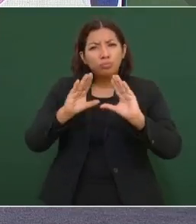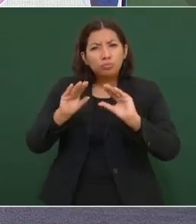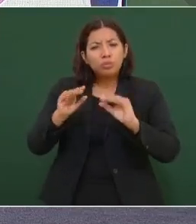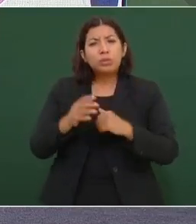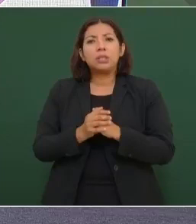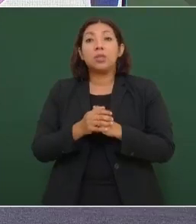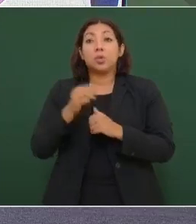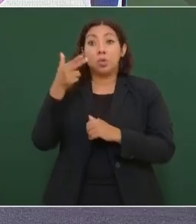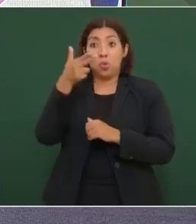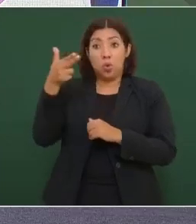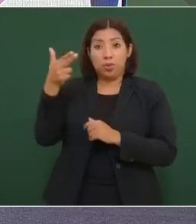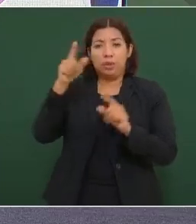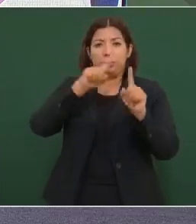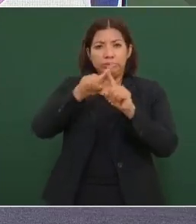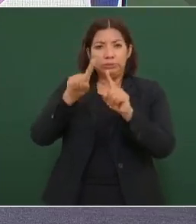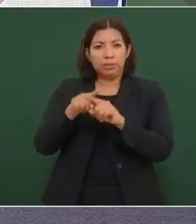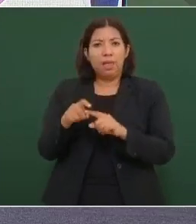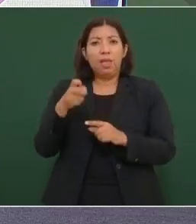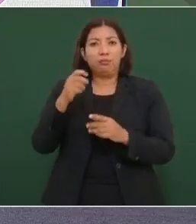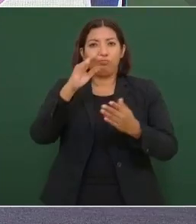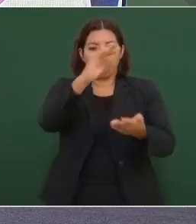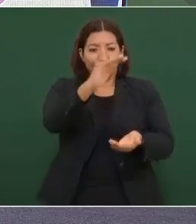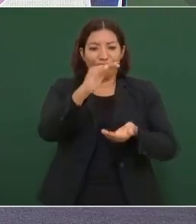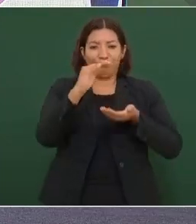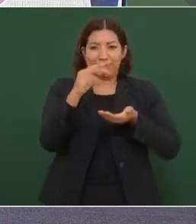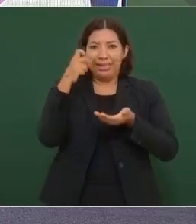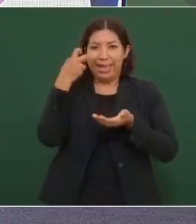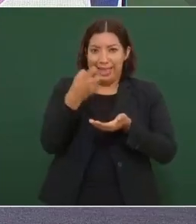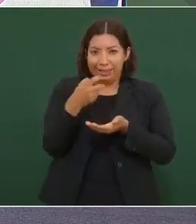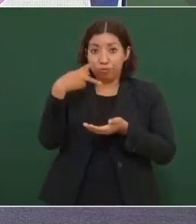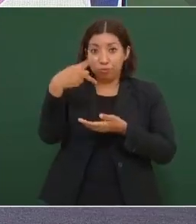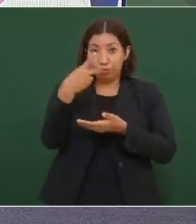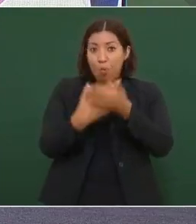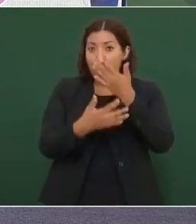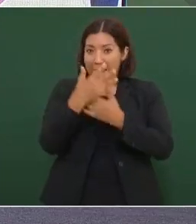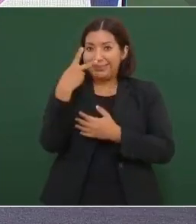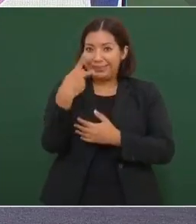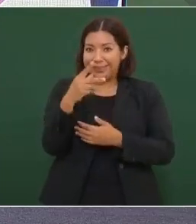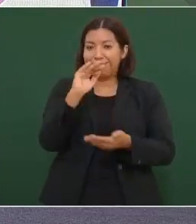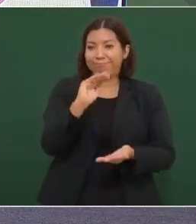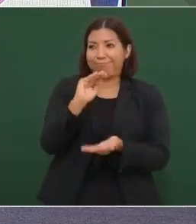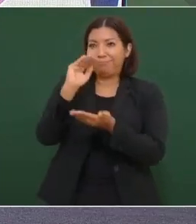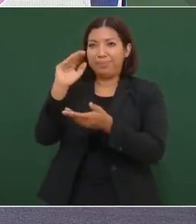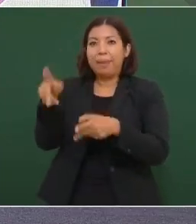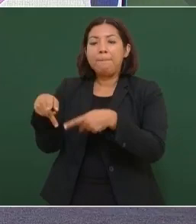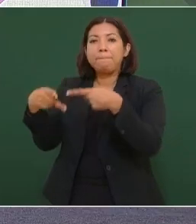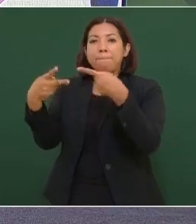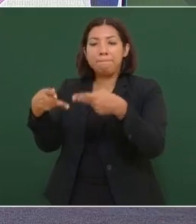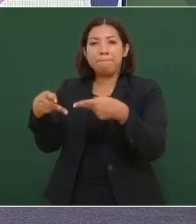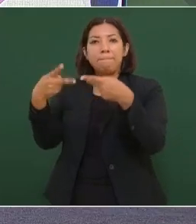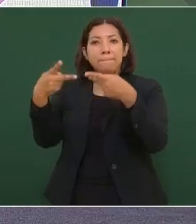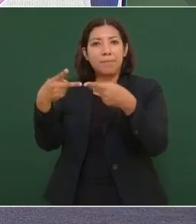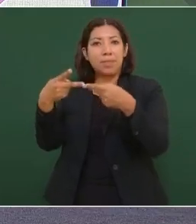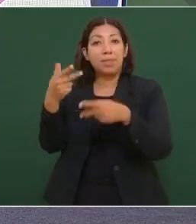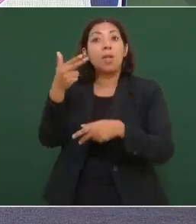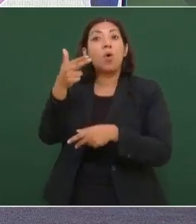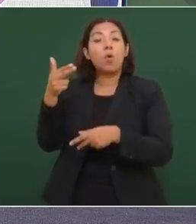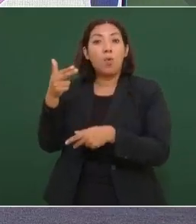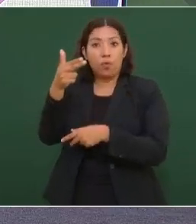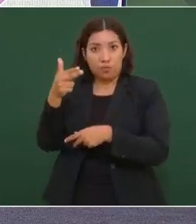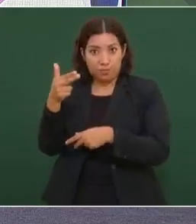los hoteles, y prácticamente están iniciando ya para vender sus productos, sus prendas en los grandes resorts. Y lo más